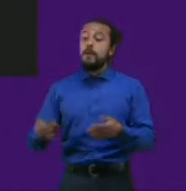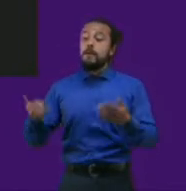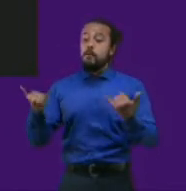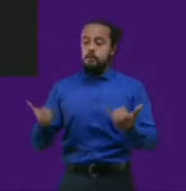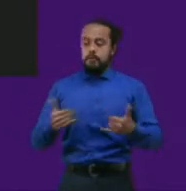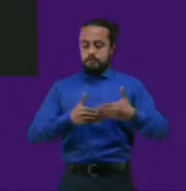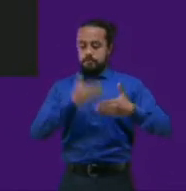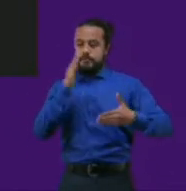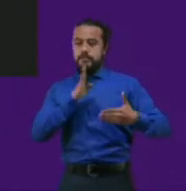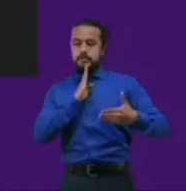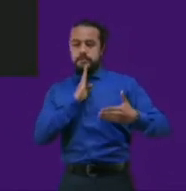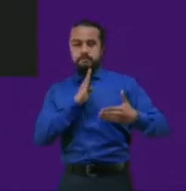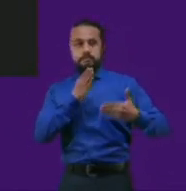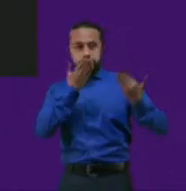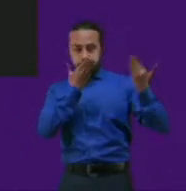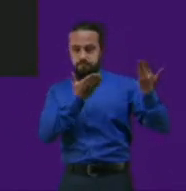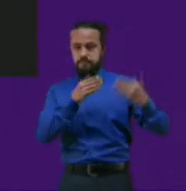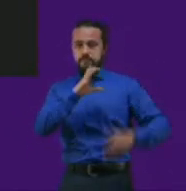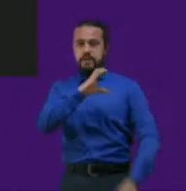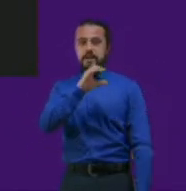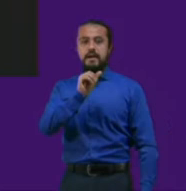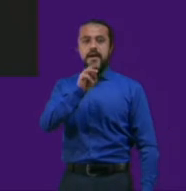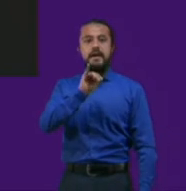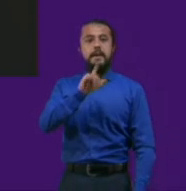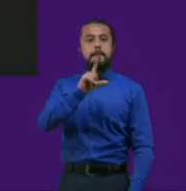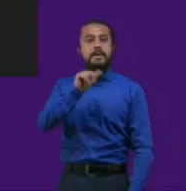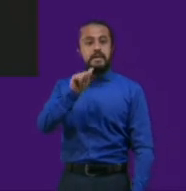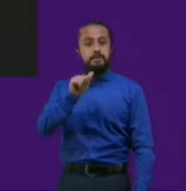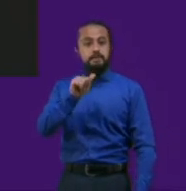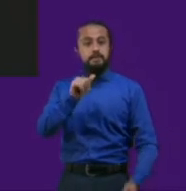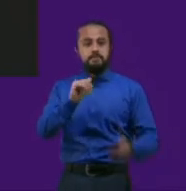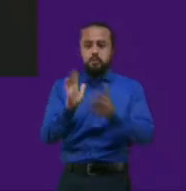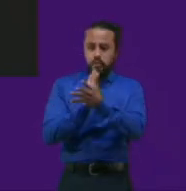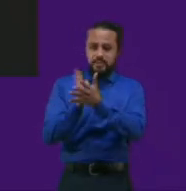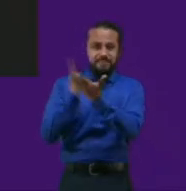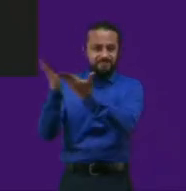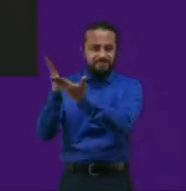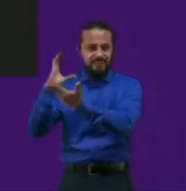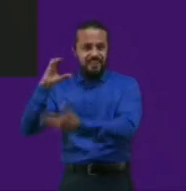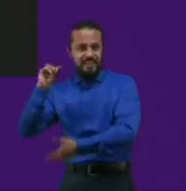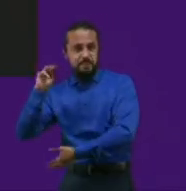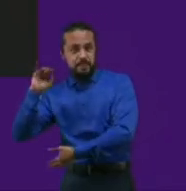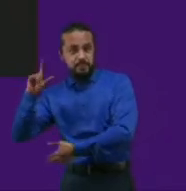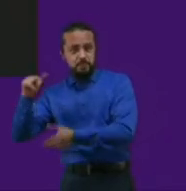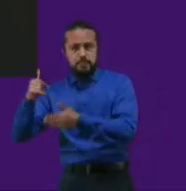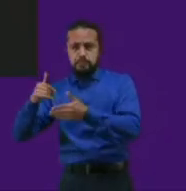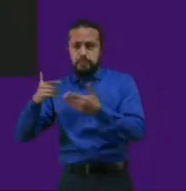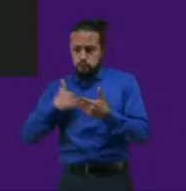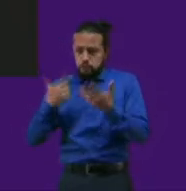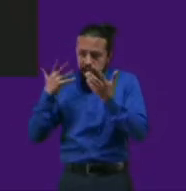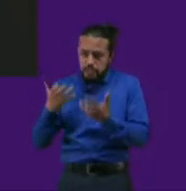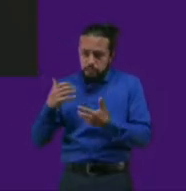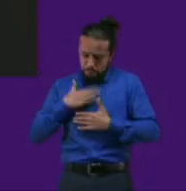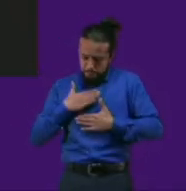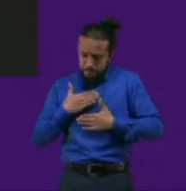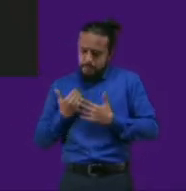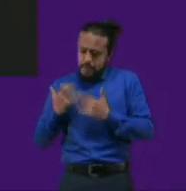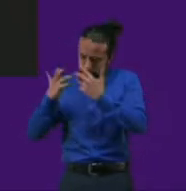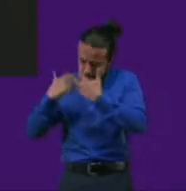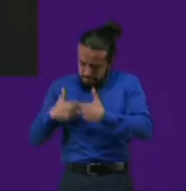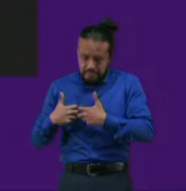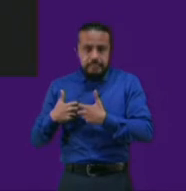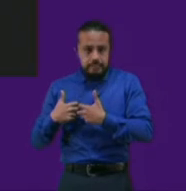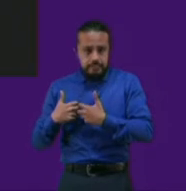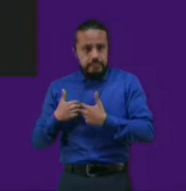Camila otra vez. Cuéntanos, Camila, antes de que tú te lanzaras a decir quiero montar mi propia empresa, quiero resolver